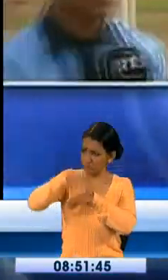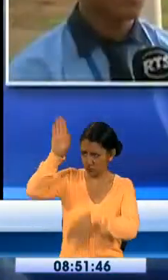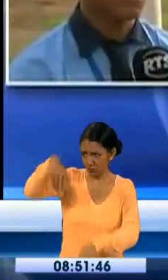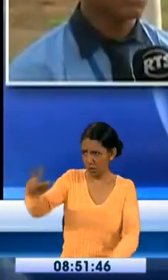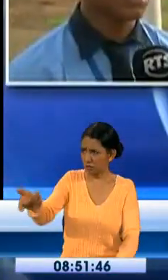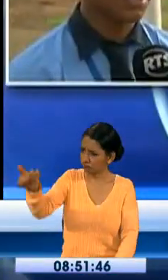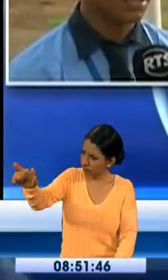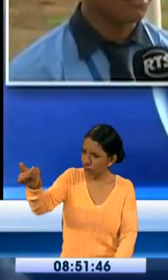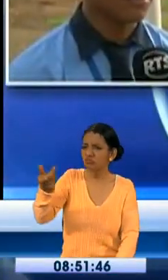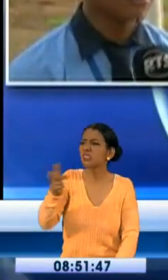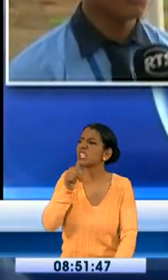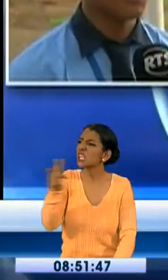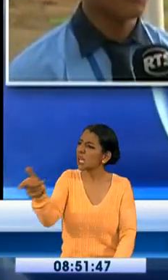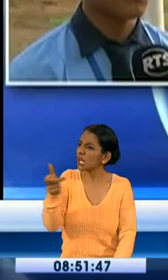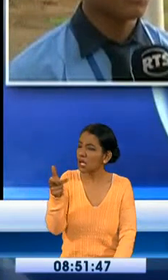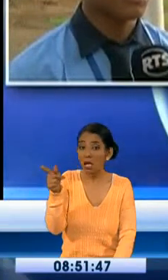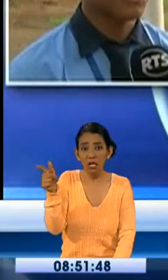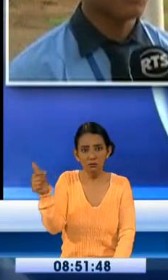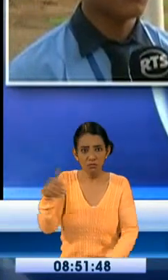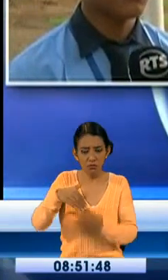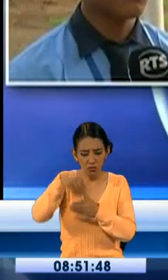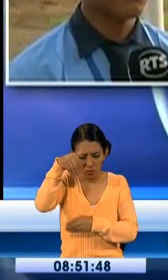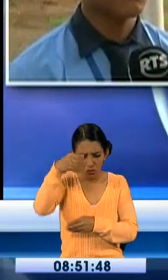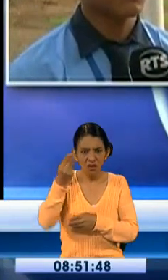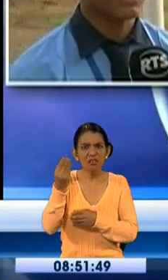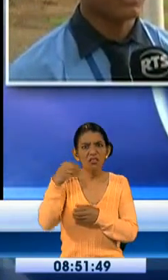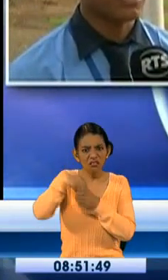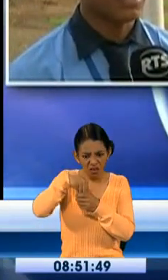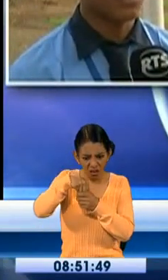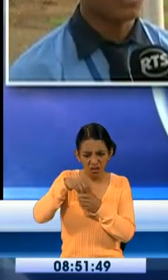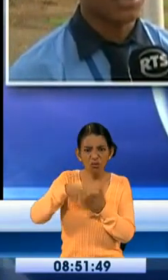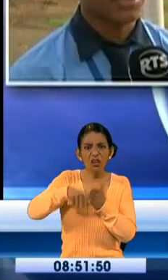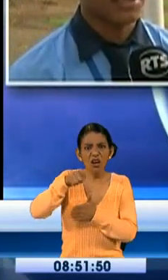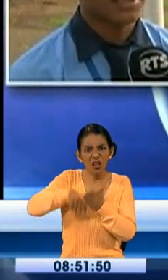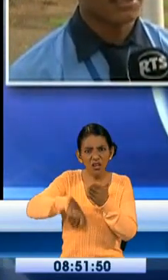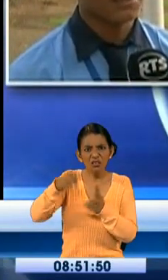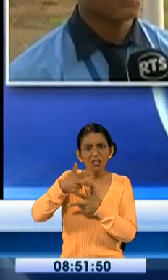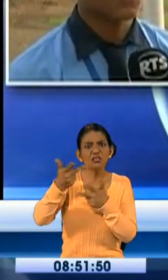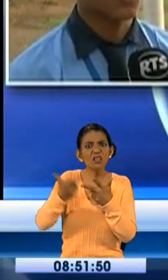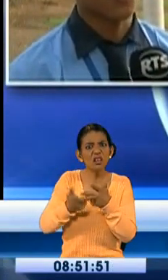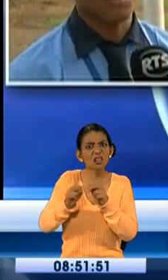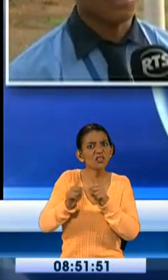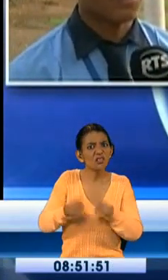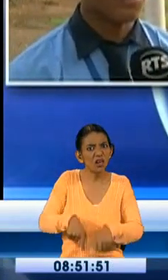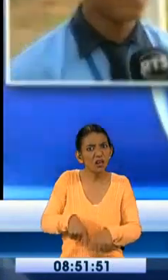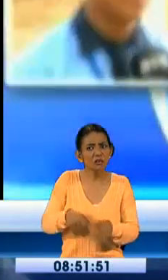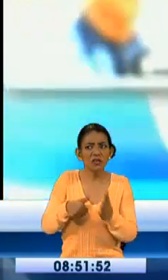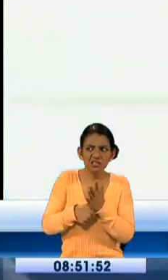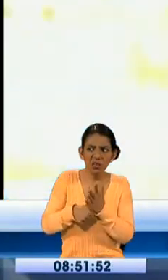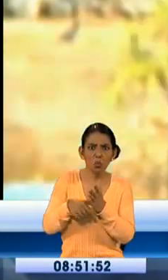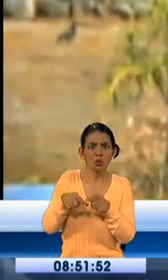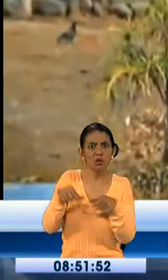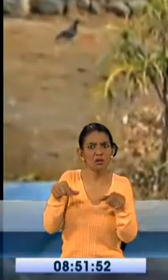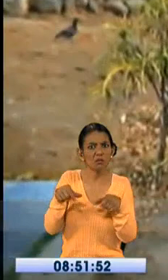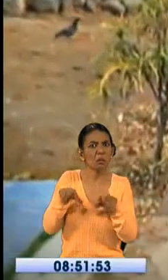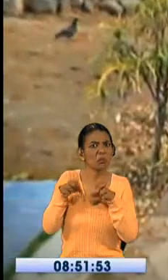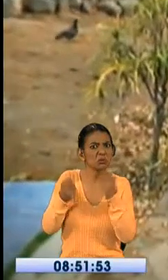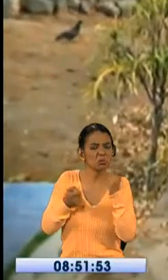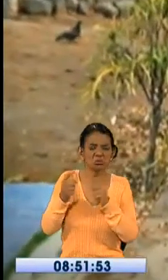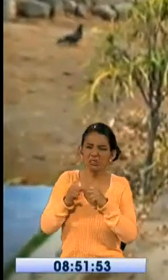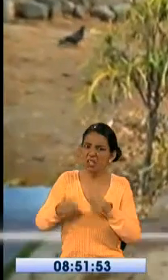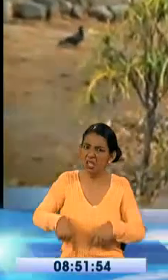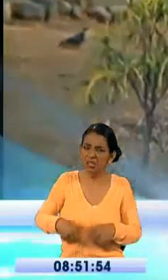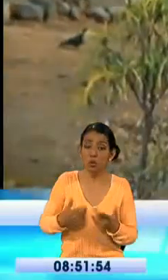billetera y verificar de quién es, ¿no? Obvio que había mucho dinero, tarjetas de crédito, cheques, documento. David sostiene que